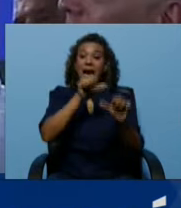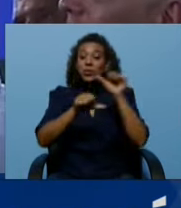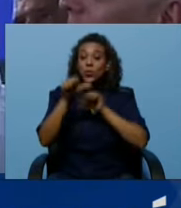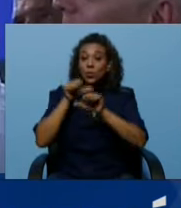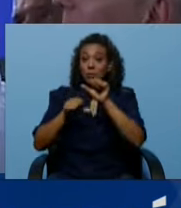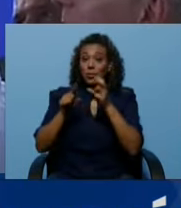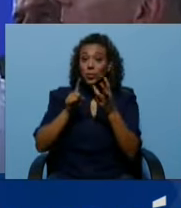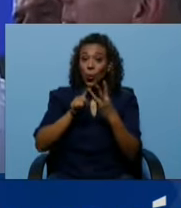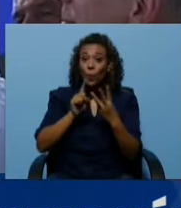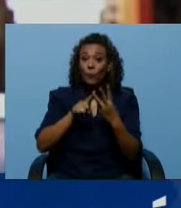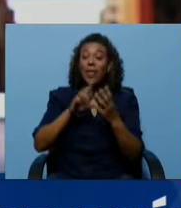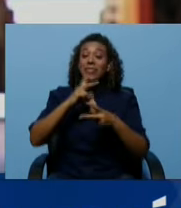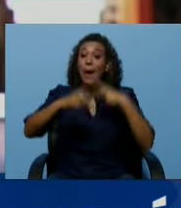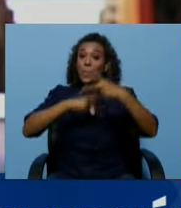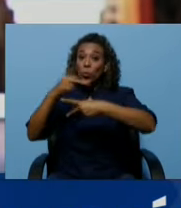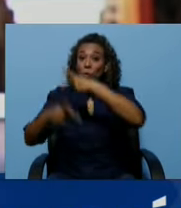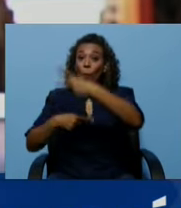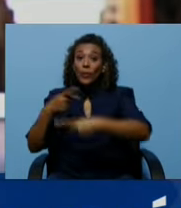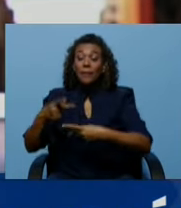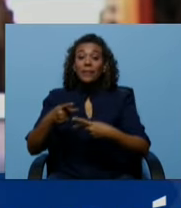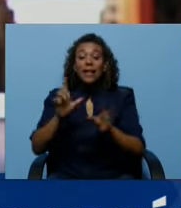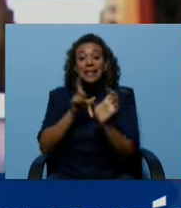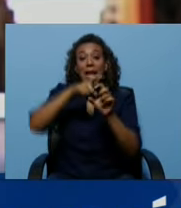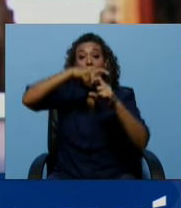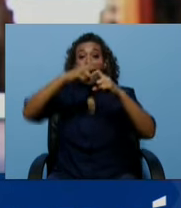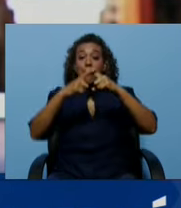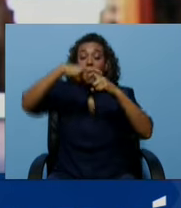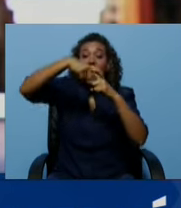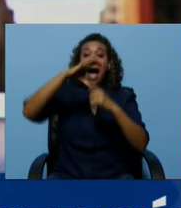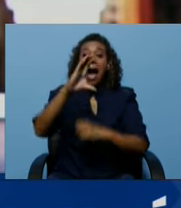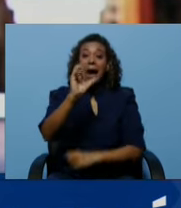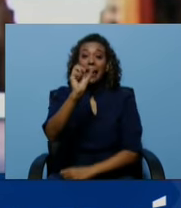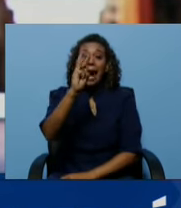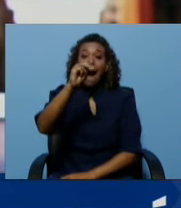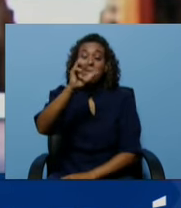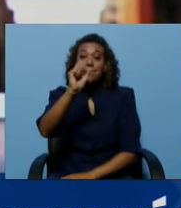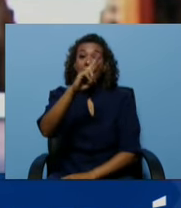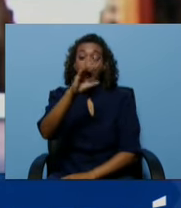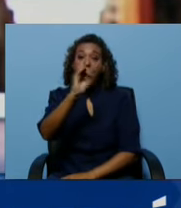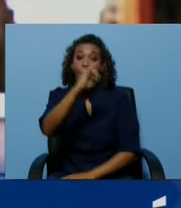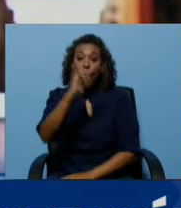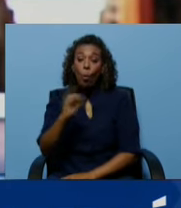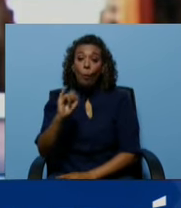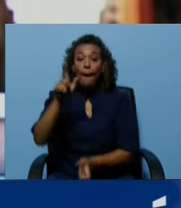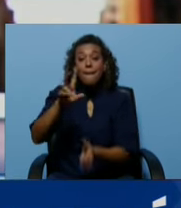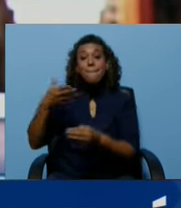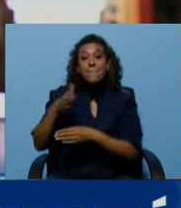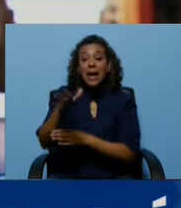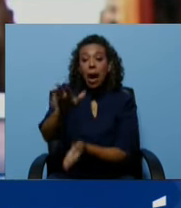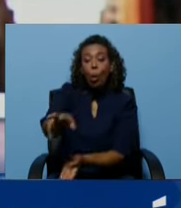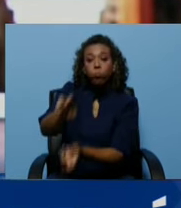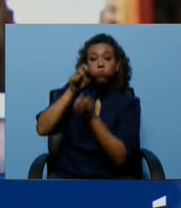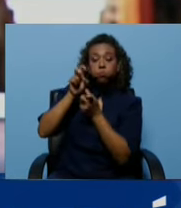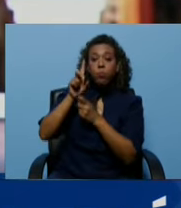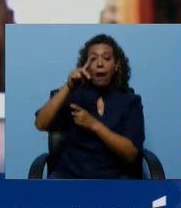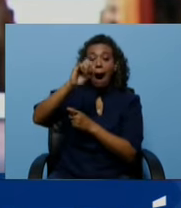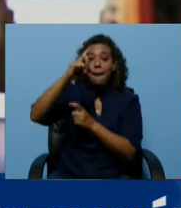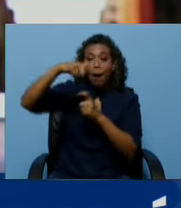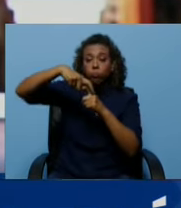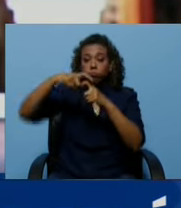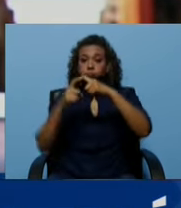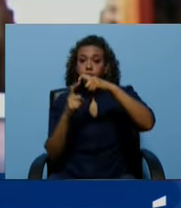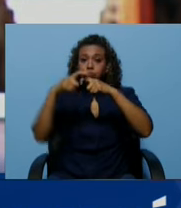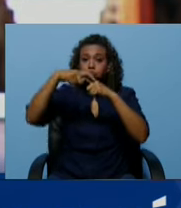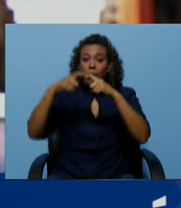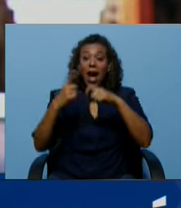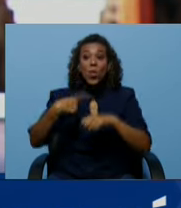Asociación de Productores de Camarones. Gran producto de exportación. Un hombre que, el